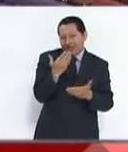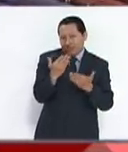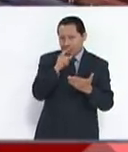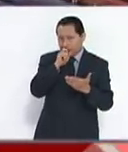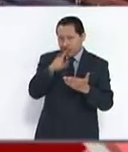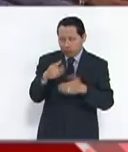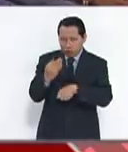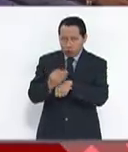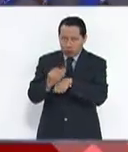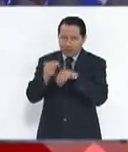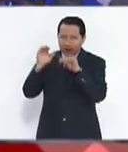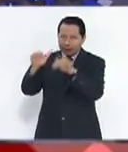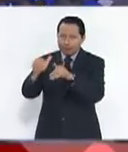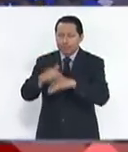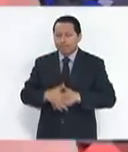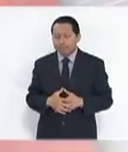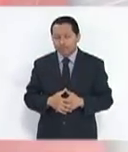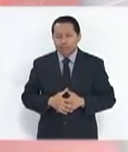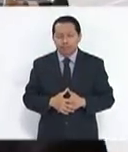se encuentra la actual terminal.